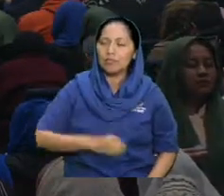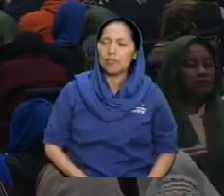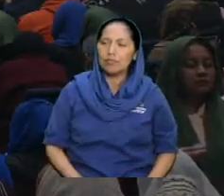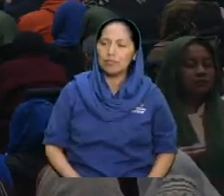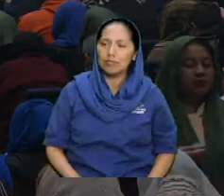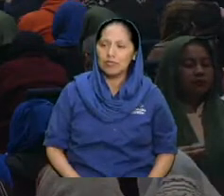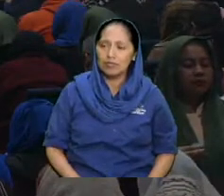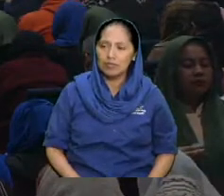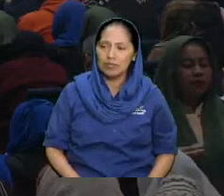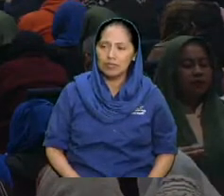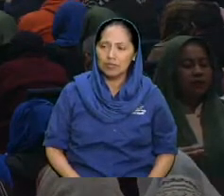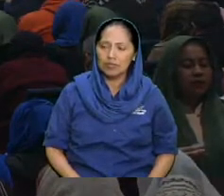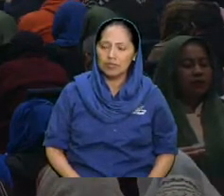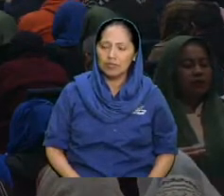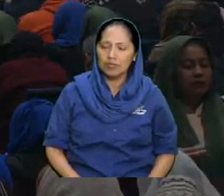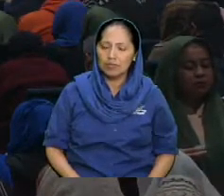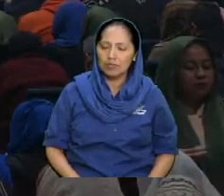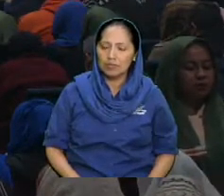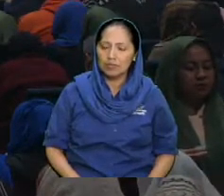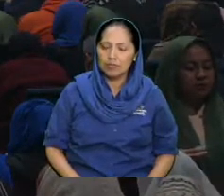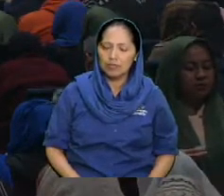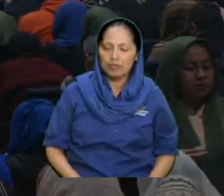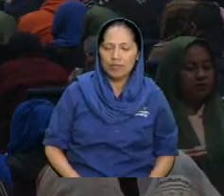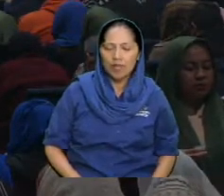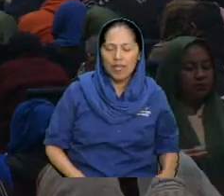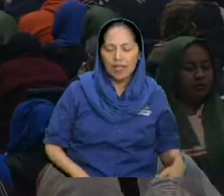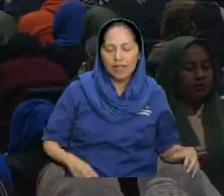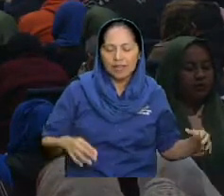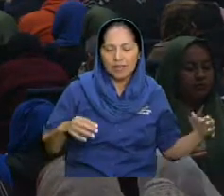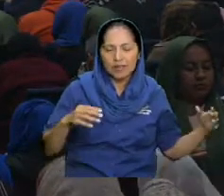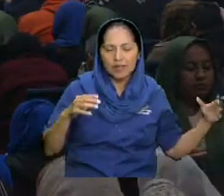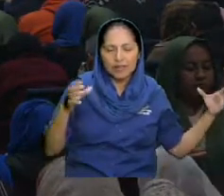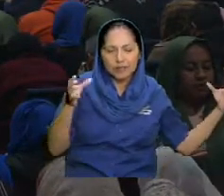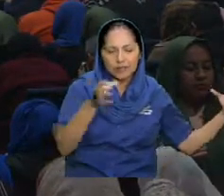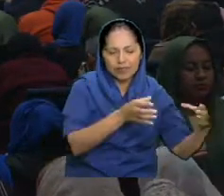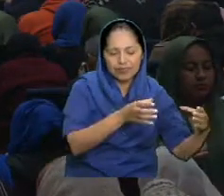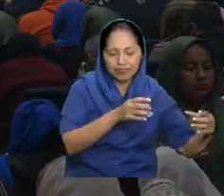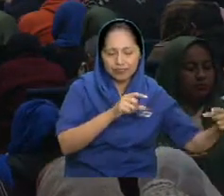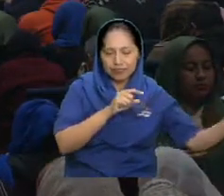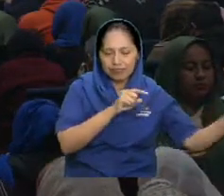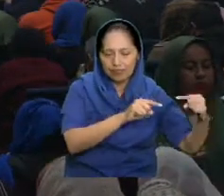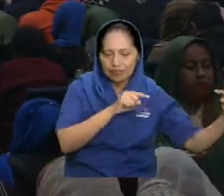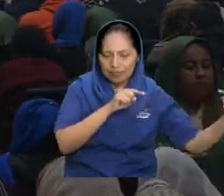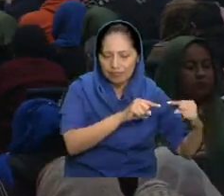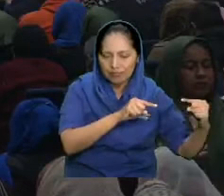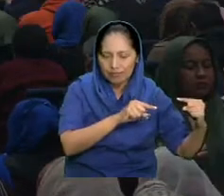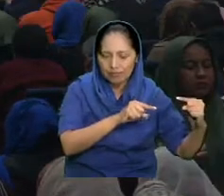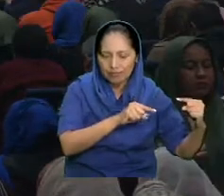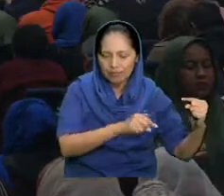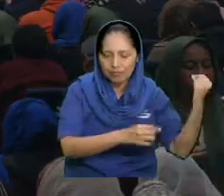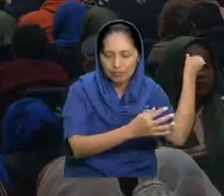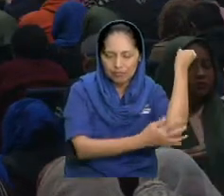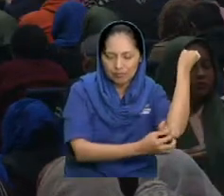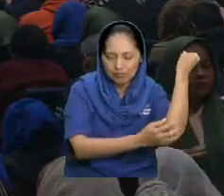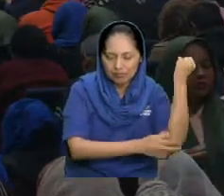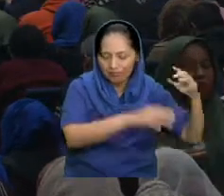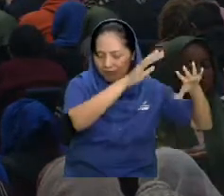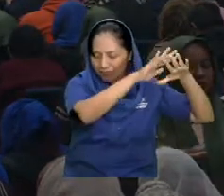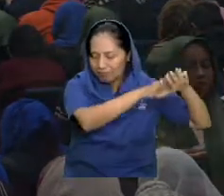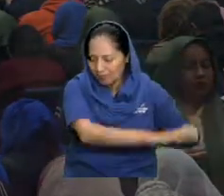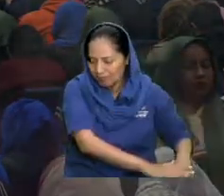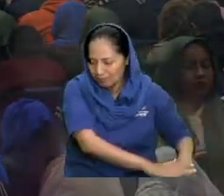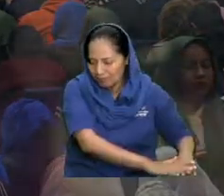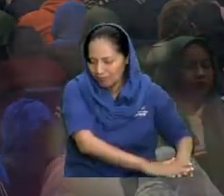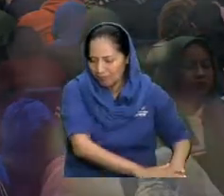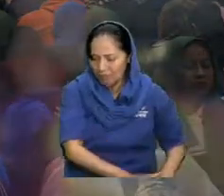el campamento de los madianitas. Y que permitas que todo tu pueblo pueda